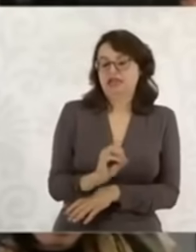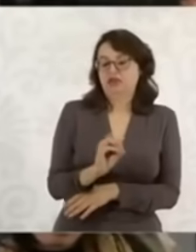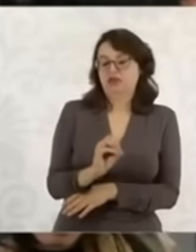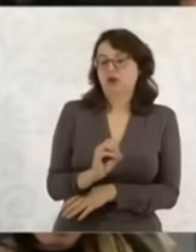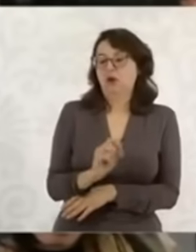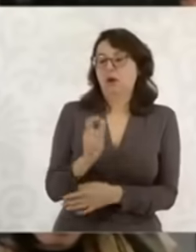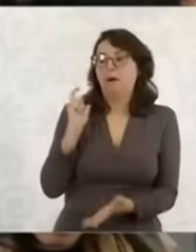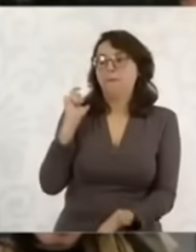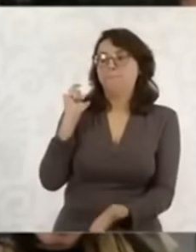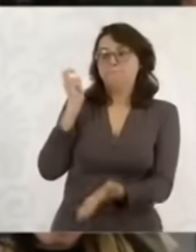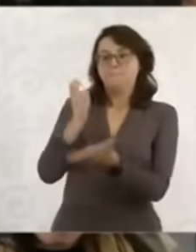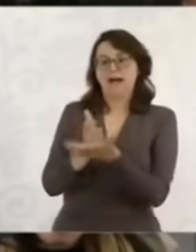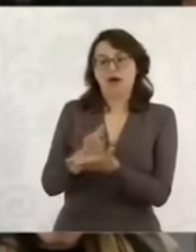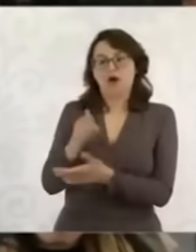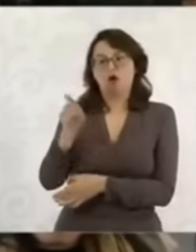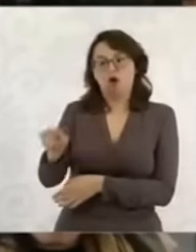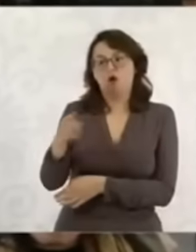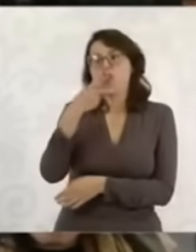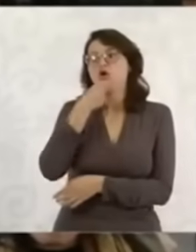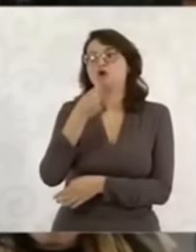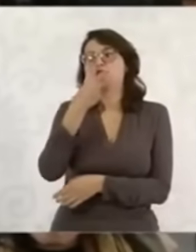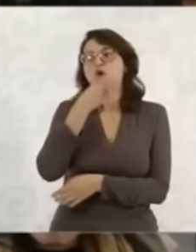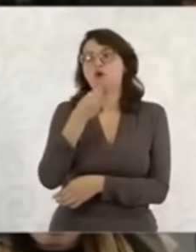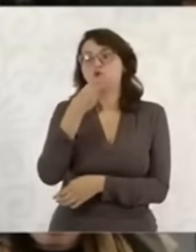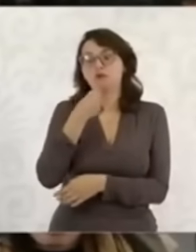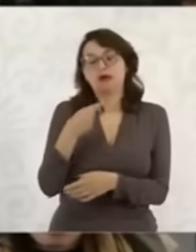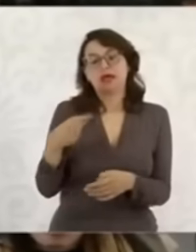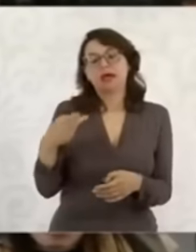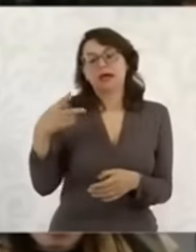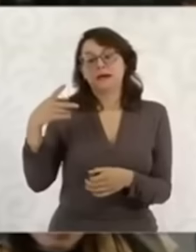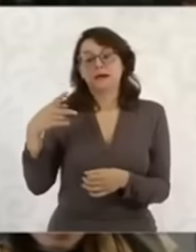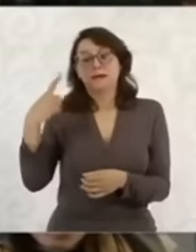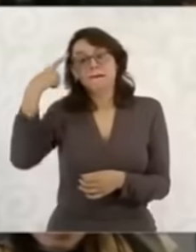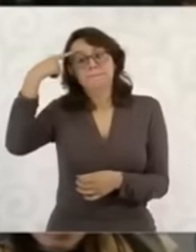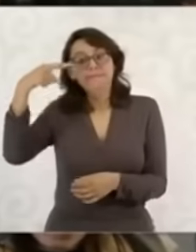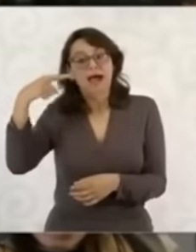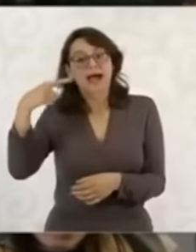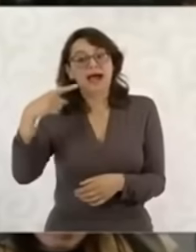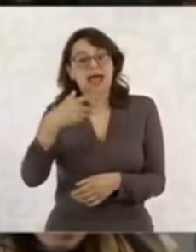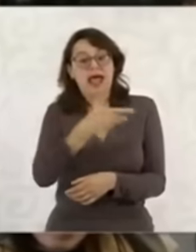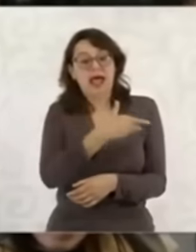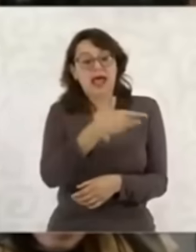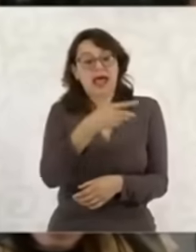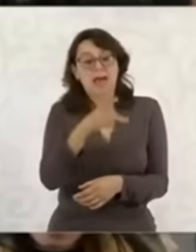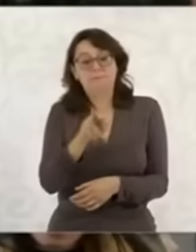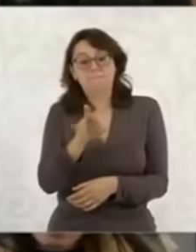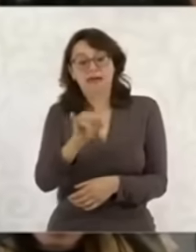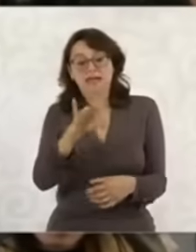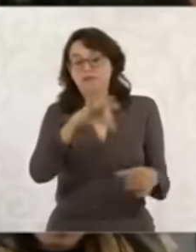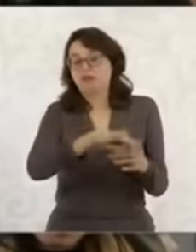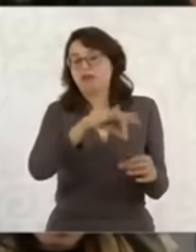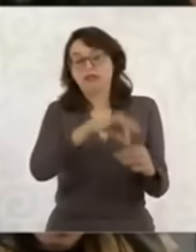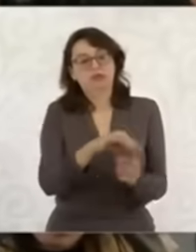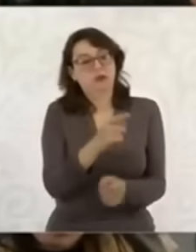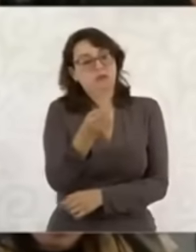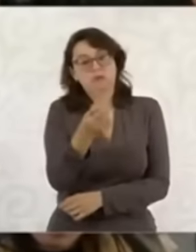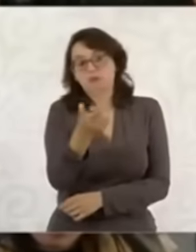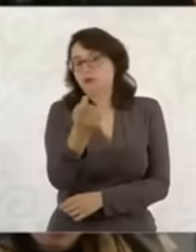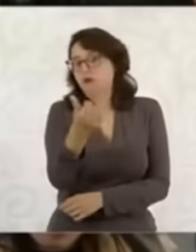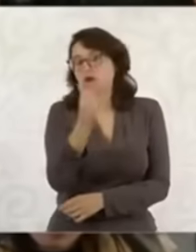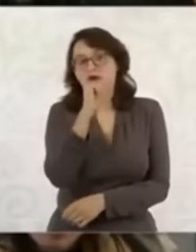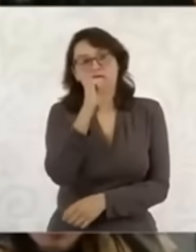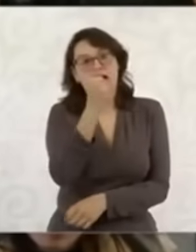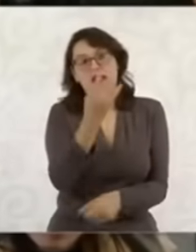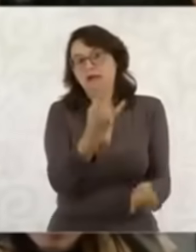A Ugalde. Ajá. Y el resultado fue la peor votación presidencial en la historia del tricolor. En el